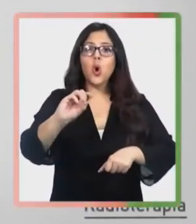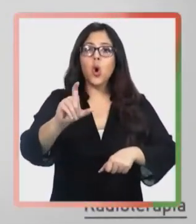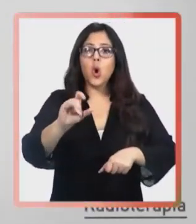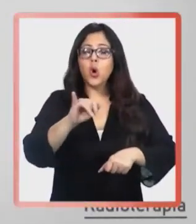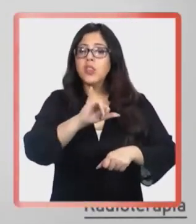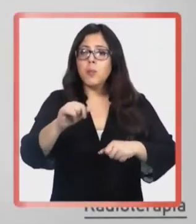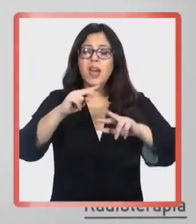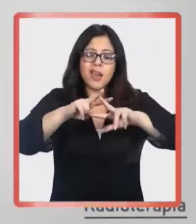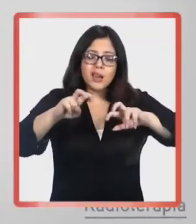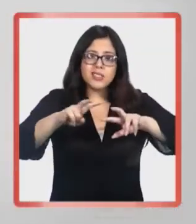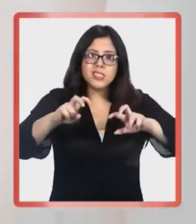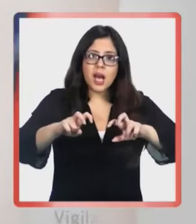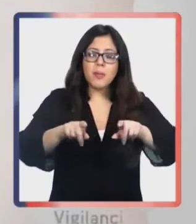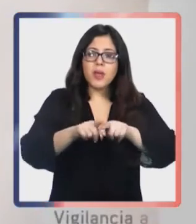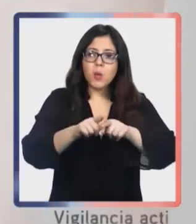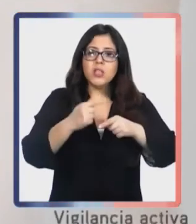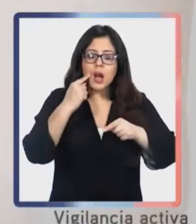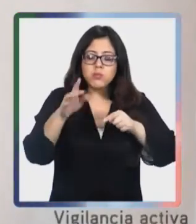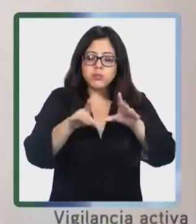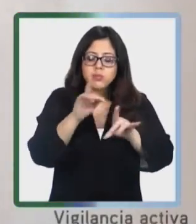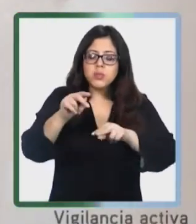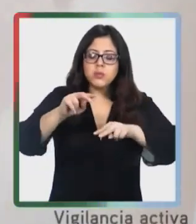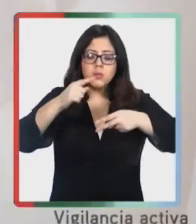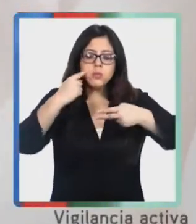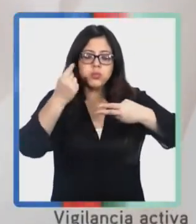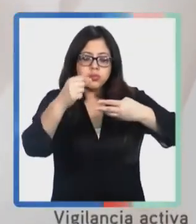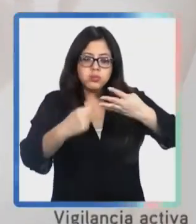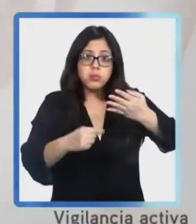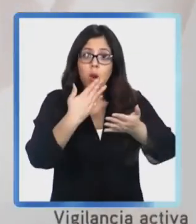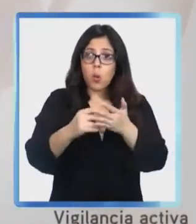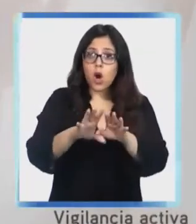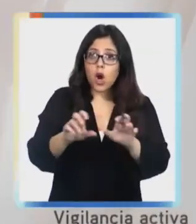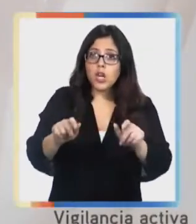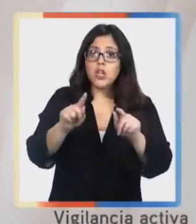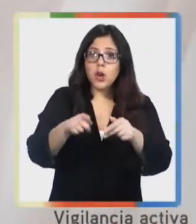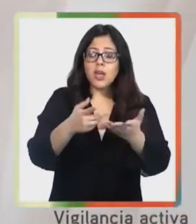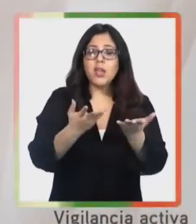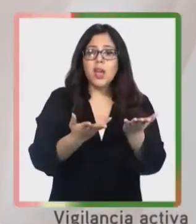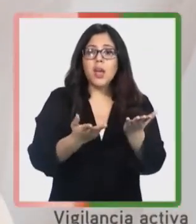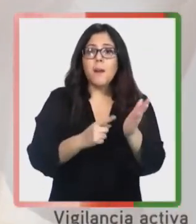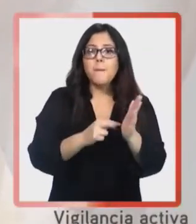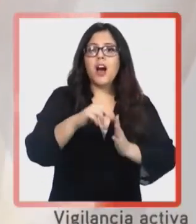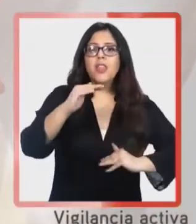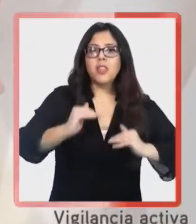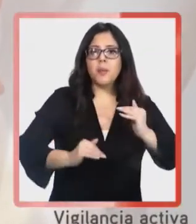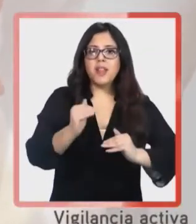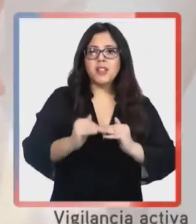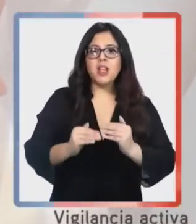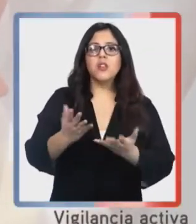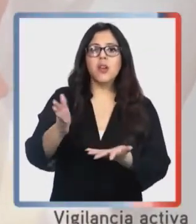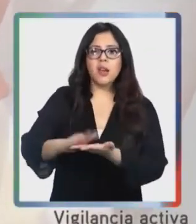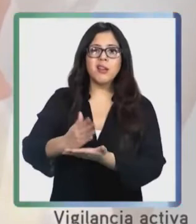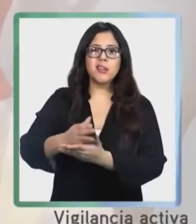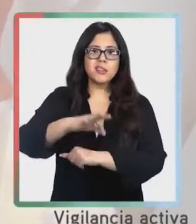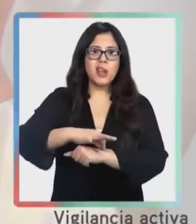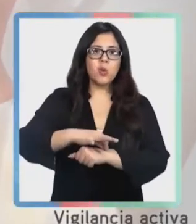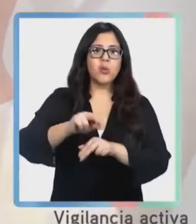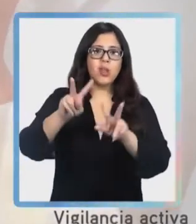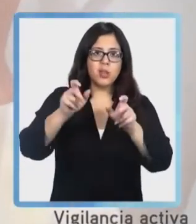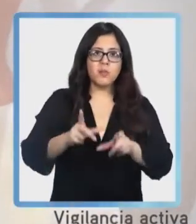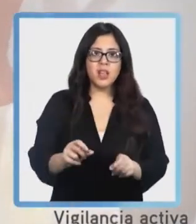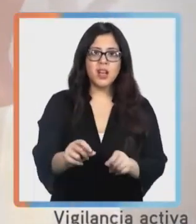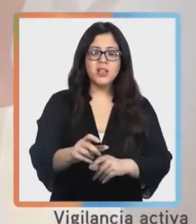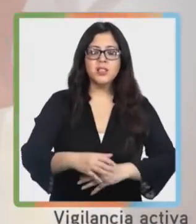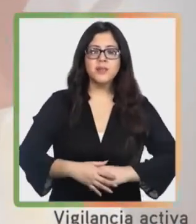realizan biopsias hacen resonancia para poder diagnosticar y una vez hecho eso se adoptan los pasos dependiendo del estado que esté el